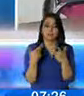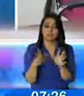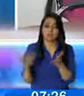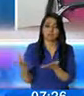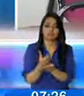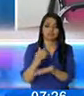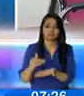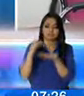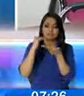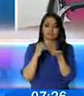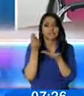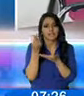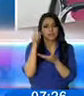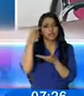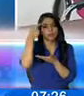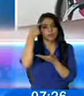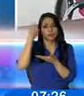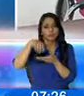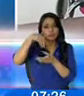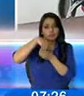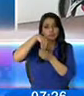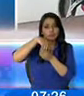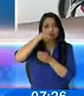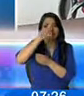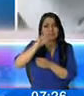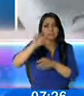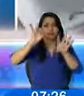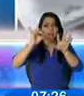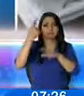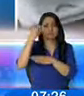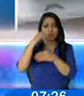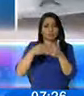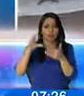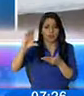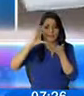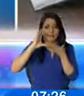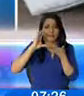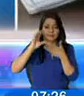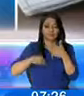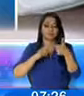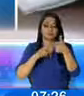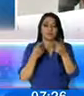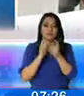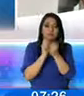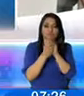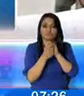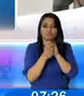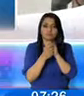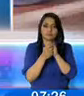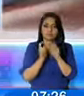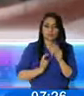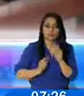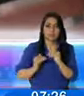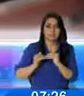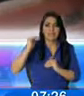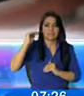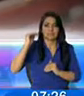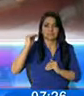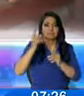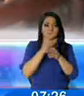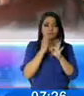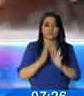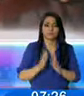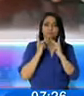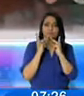eh con lo cual el gobierno podría obtener 17,0000 también el ajuste vendrá para los que más ganan en el sector público